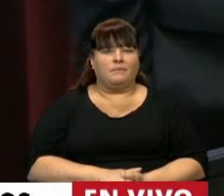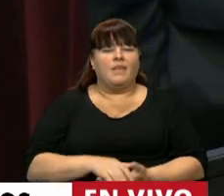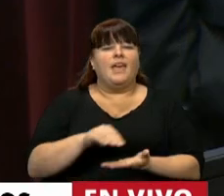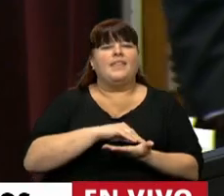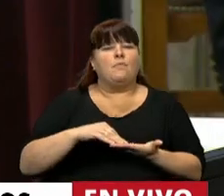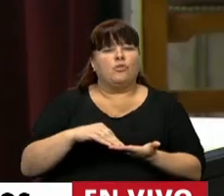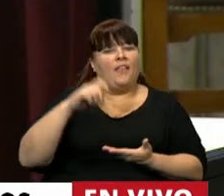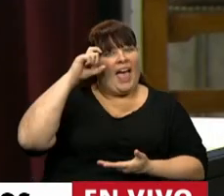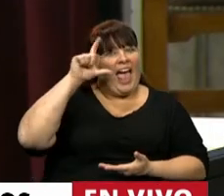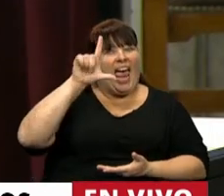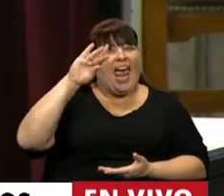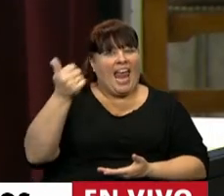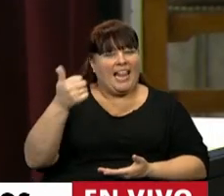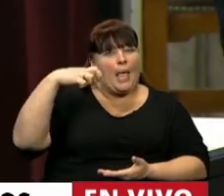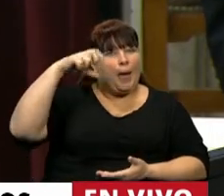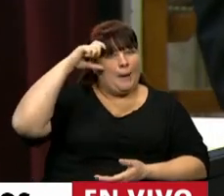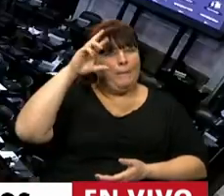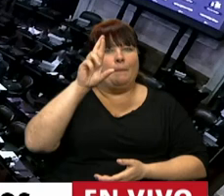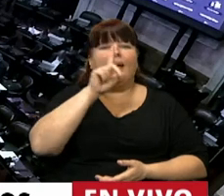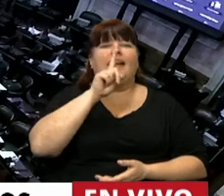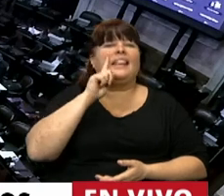diputada elda pértile